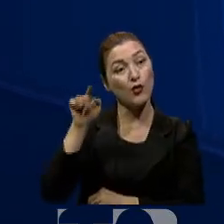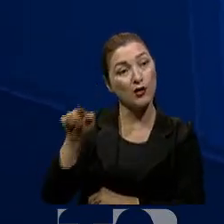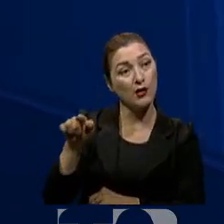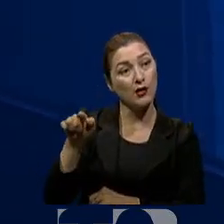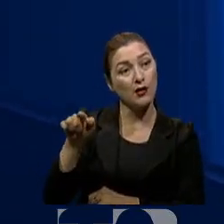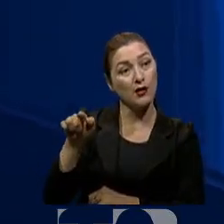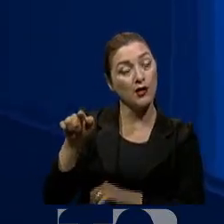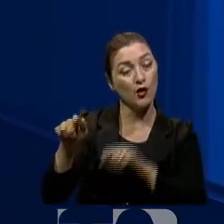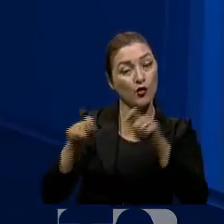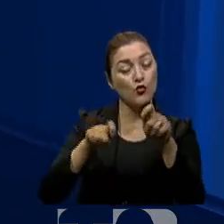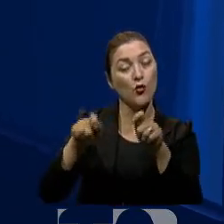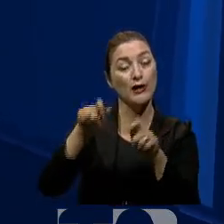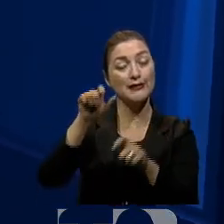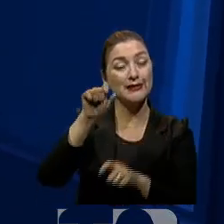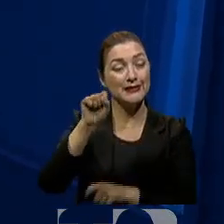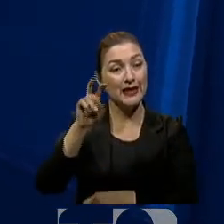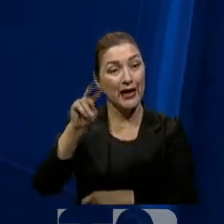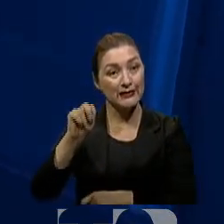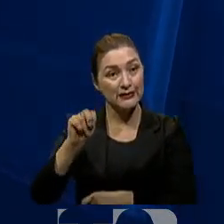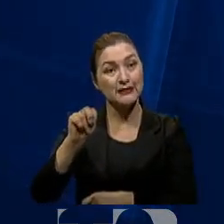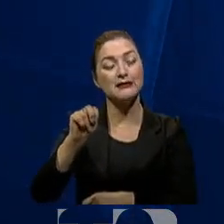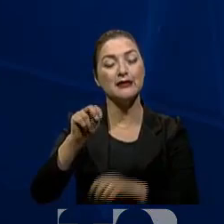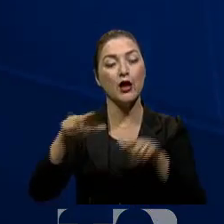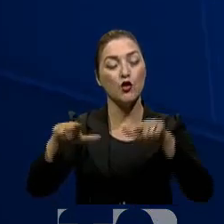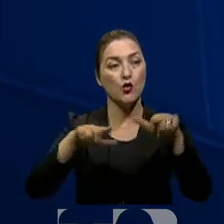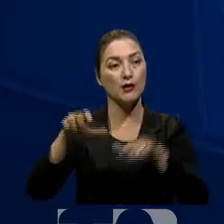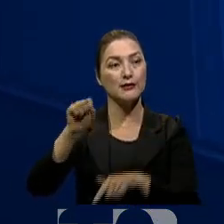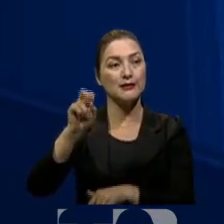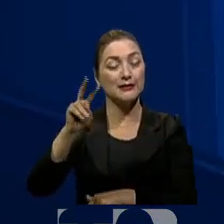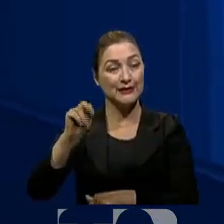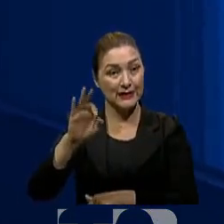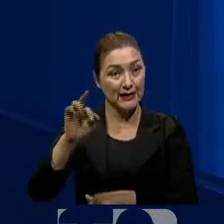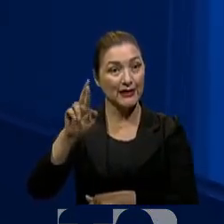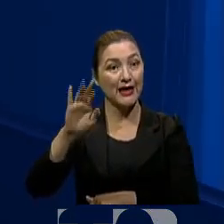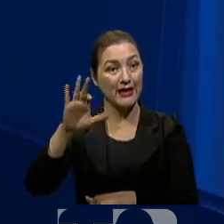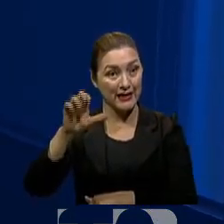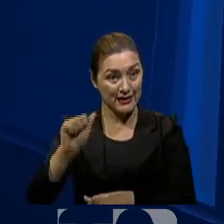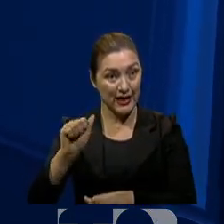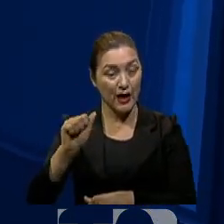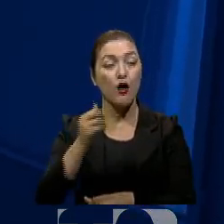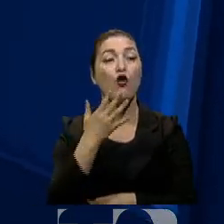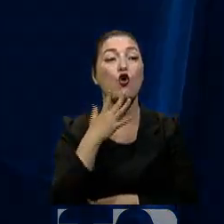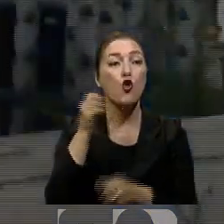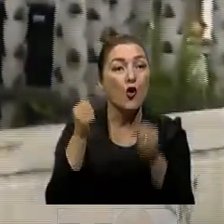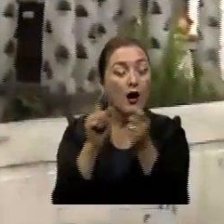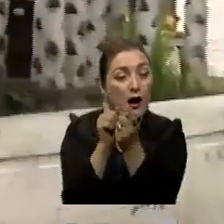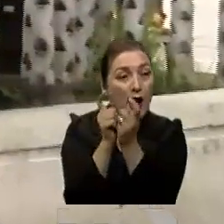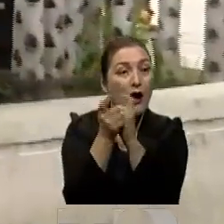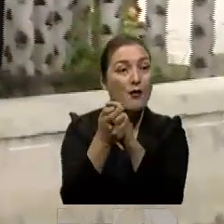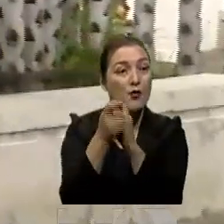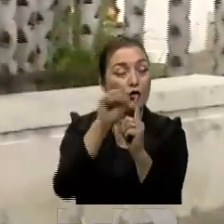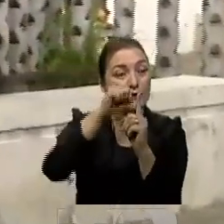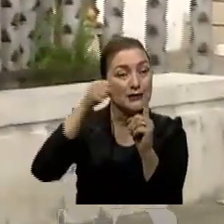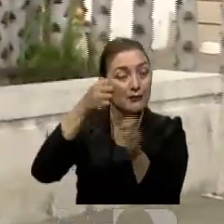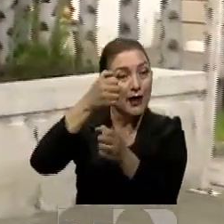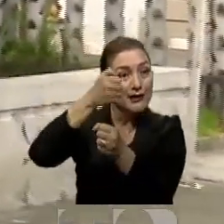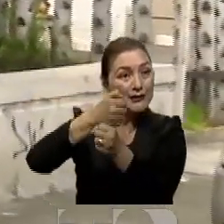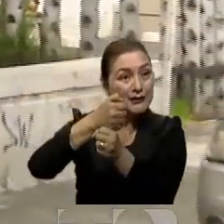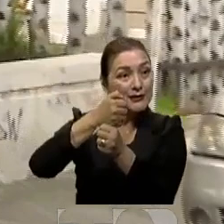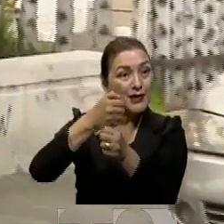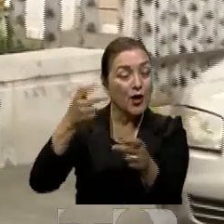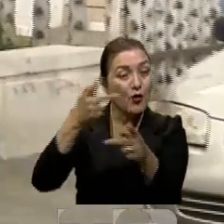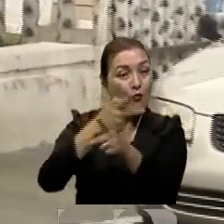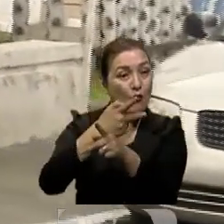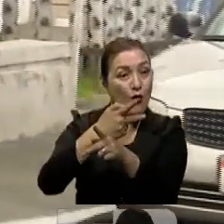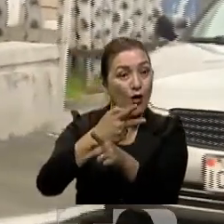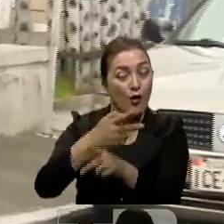en el sector de Santa Rita, en el sur de la ciudad, cambiado de color, cambiado todo el sistema de seguridad y lo peor de todo, en poder